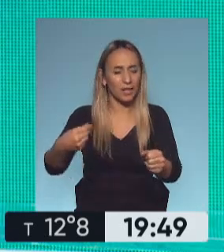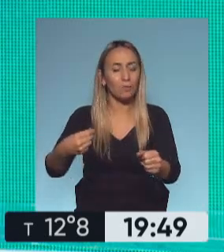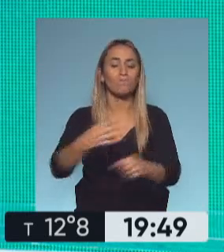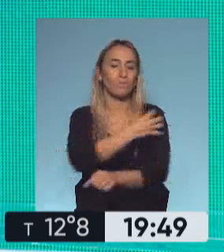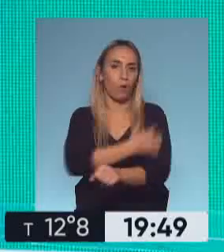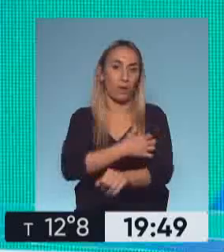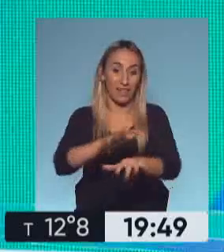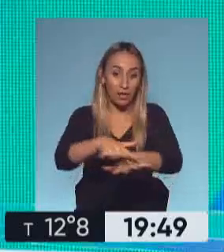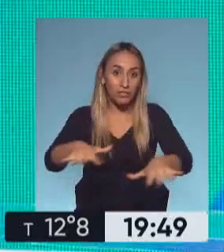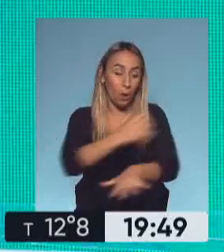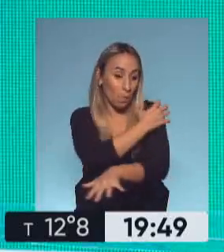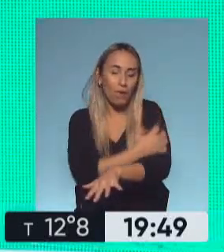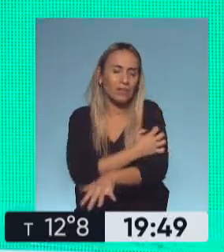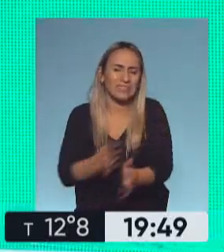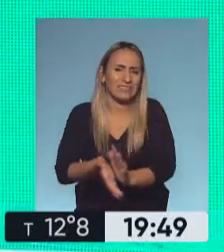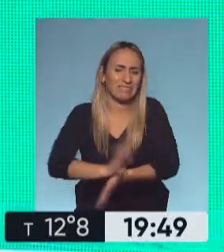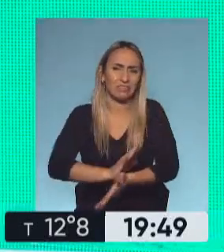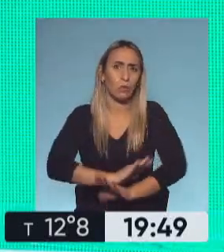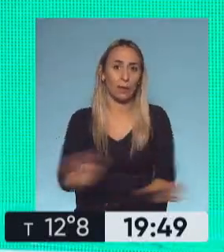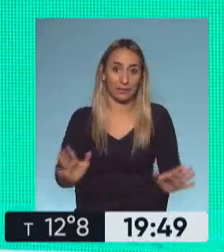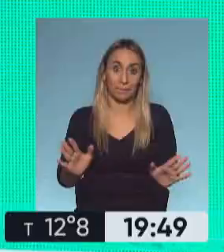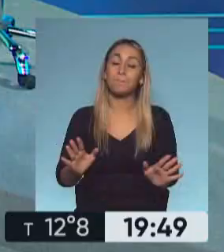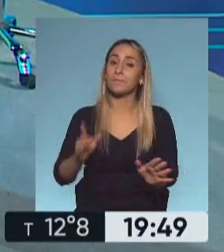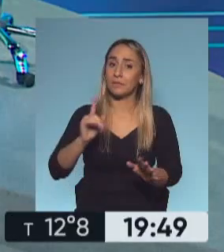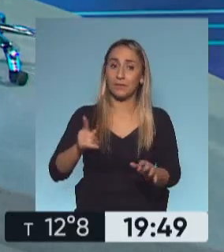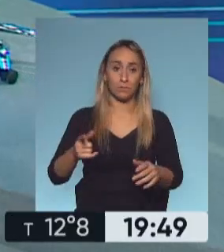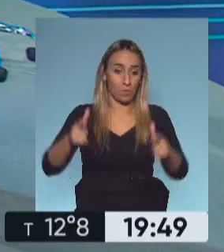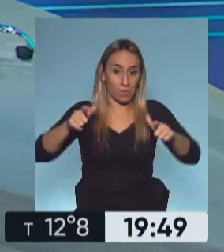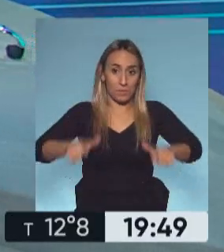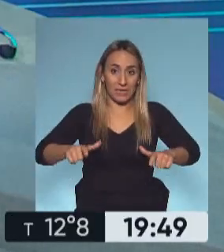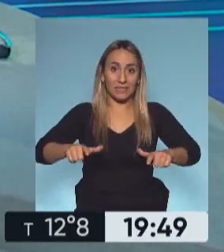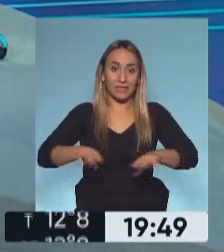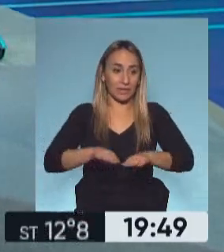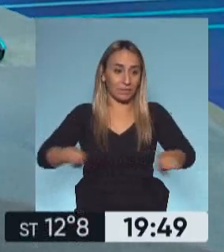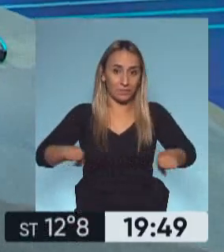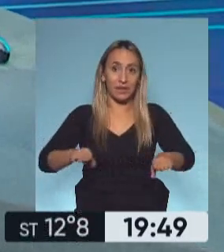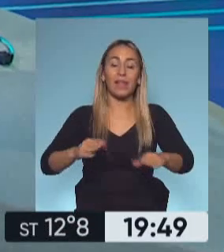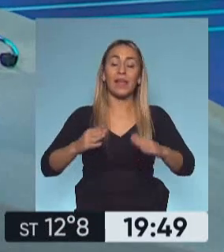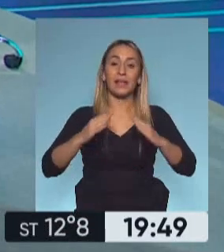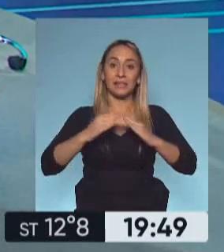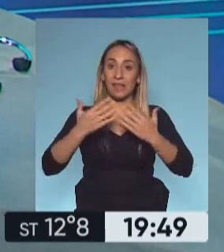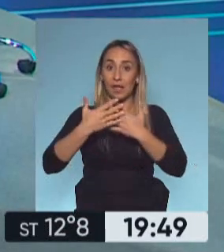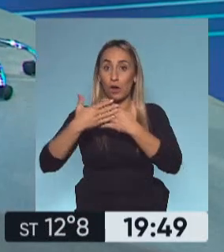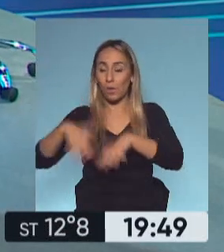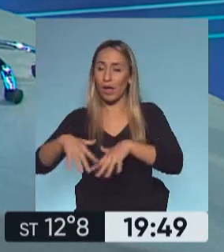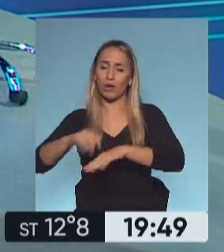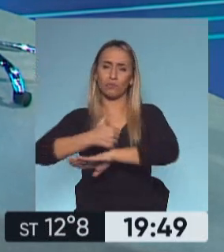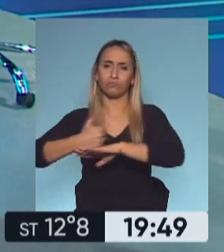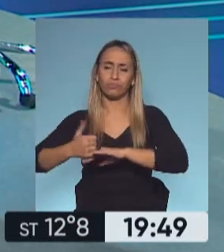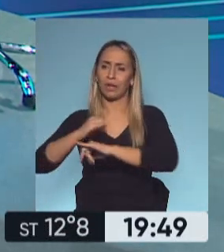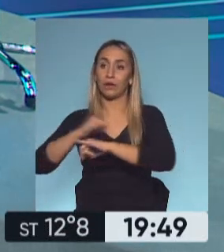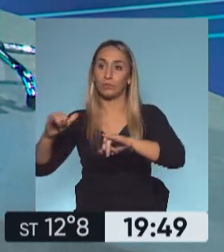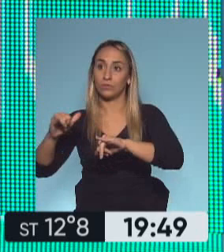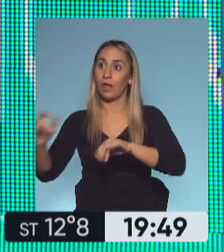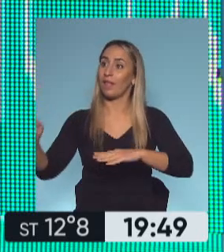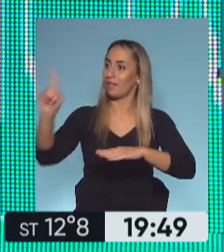pobreza infantil, directamente desde Casa de Gobierno, desde la mesa desde la cual se hicieron los anuncios, a la mesa de Televisión Pública Noticias, Victoria Tolosa Paz.